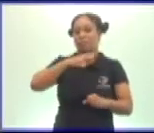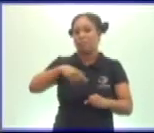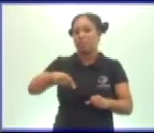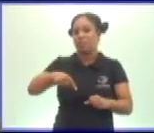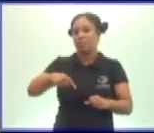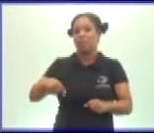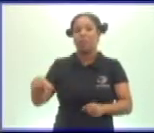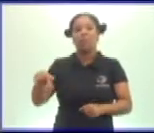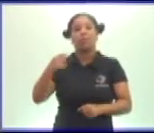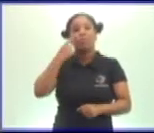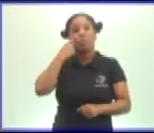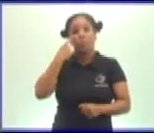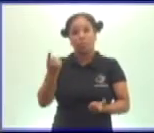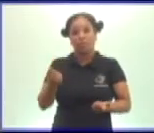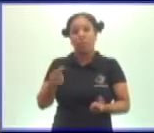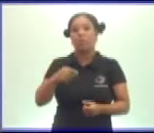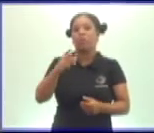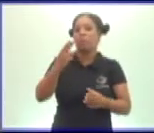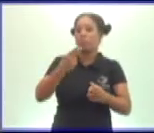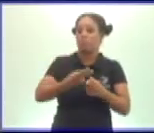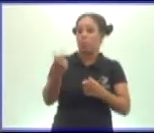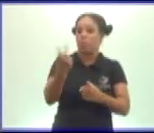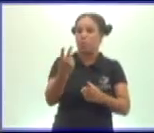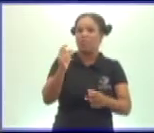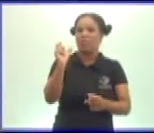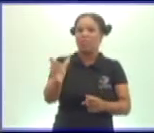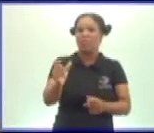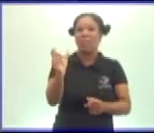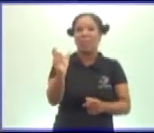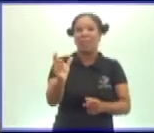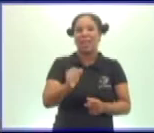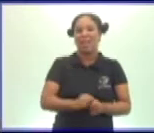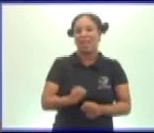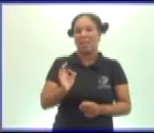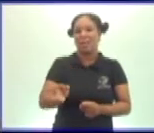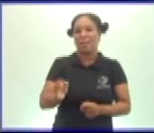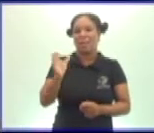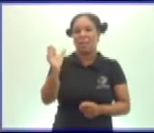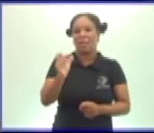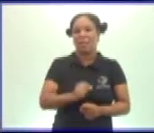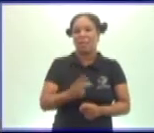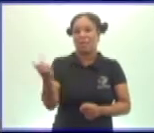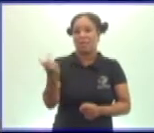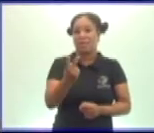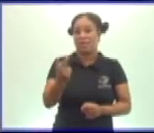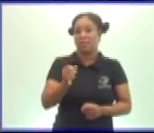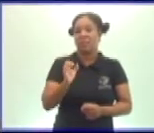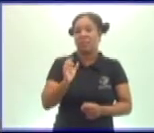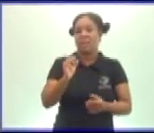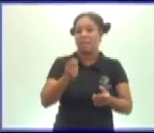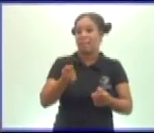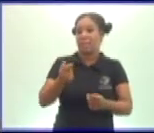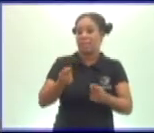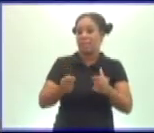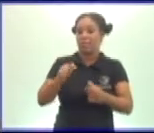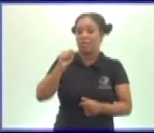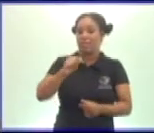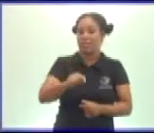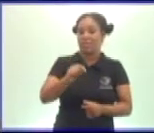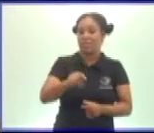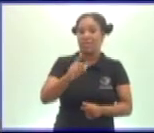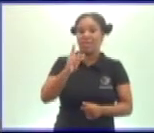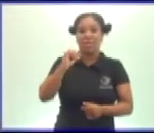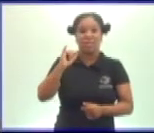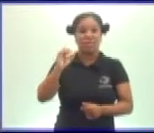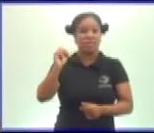disolvente. Es decir, no es que sean dos disolventes, sino es que entre las partículas del disolvente van a haber interacciones